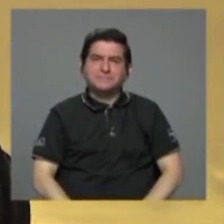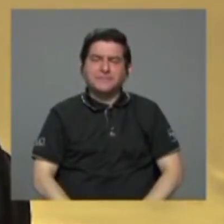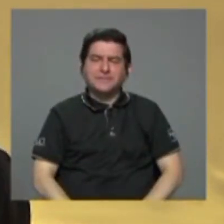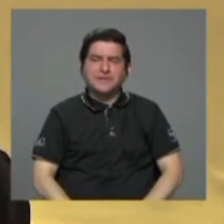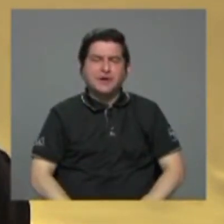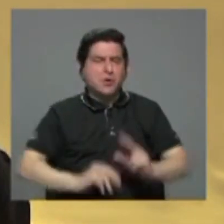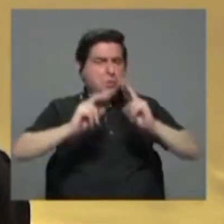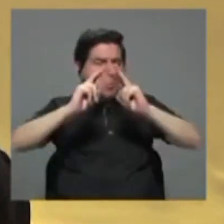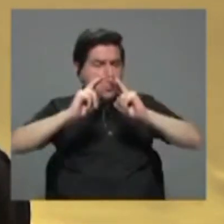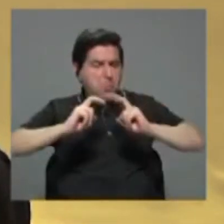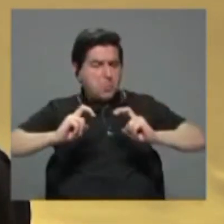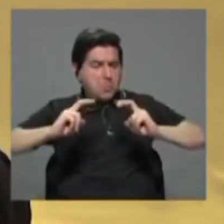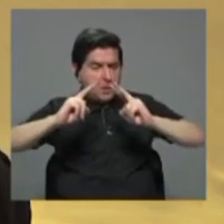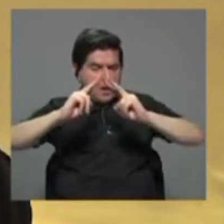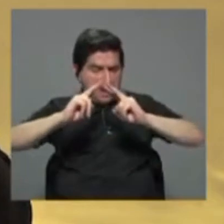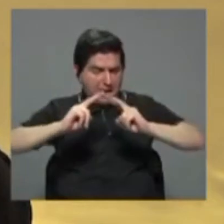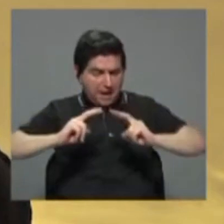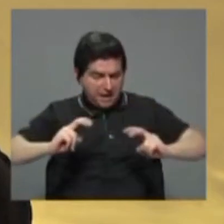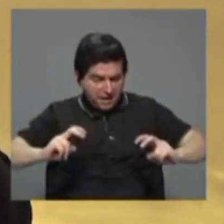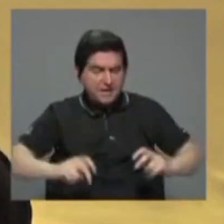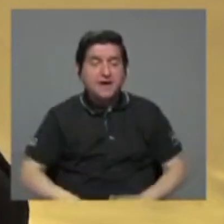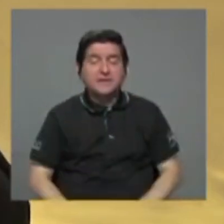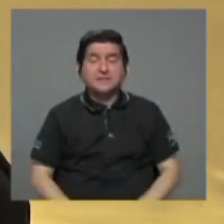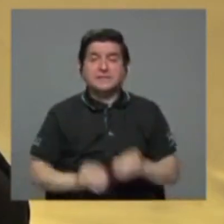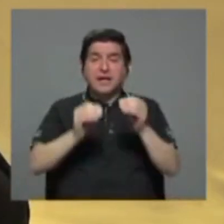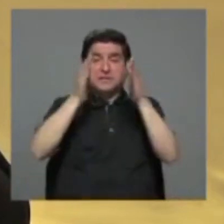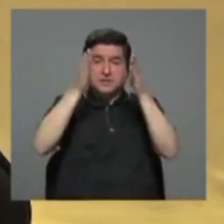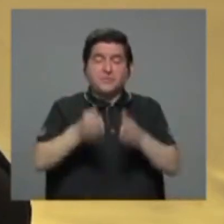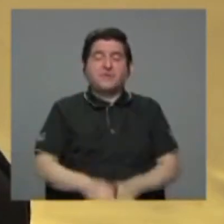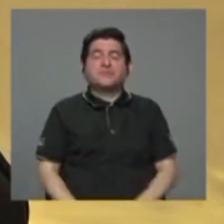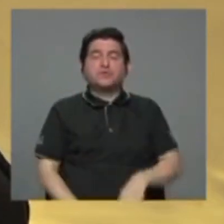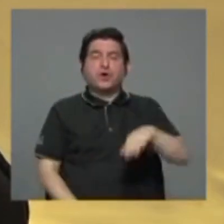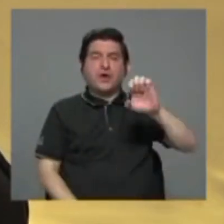análisis de el profesor Ulibarri,